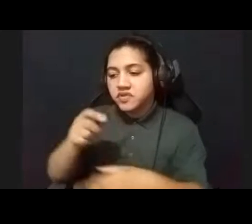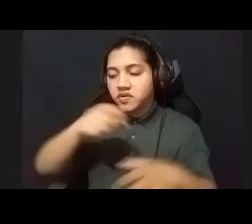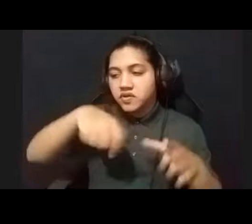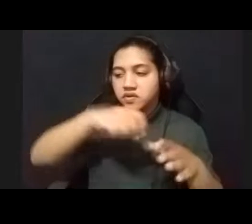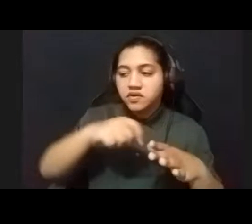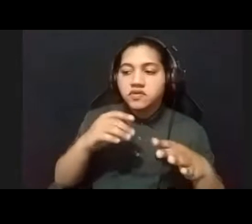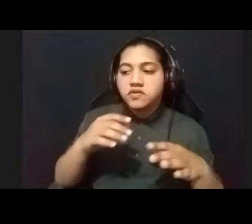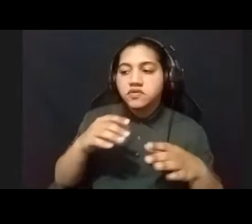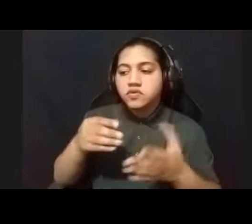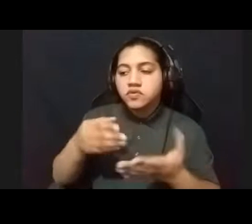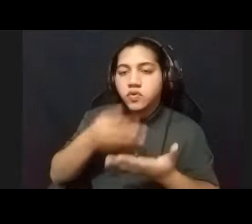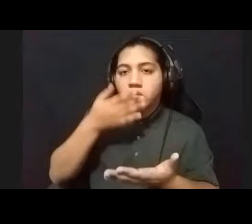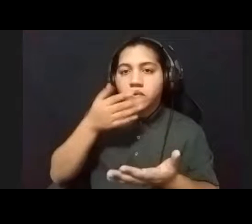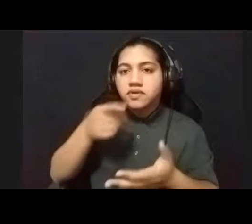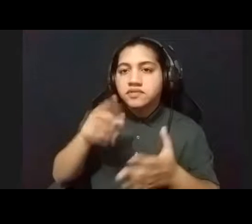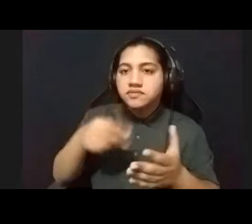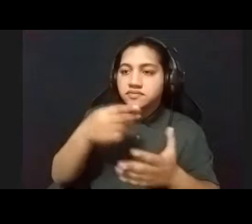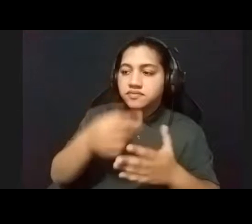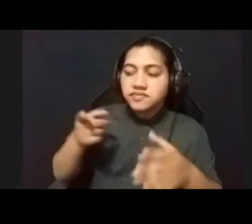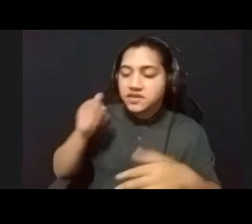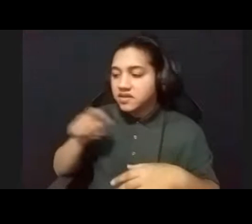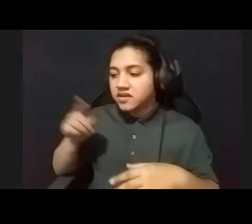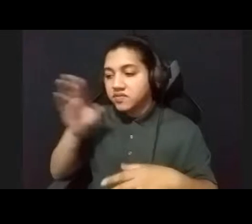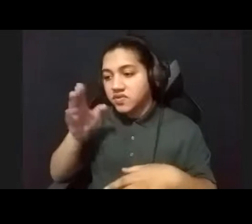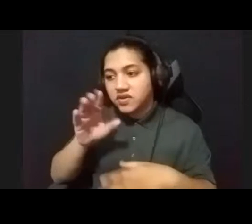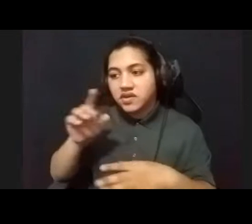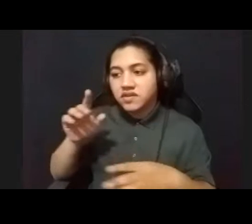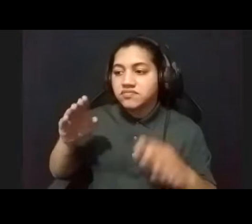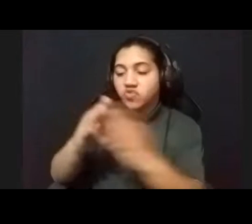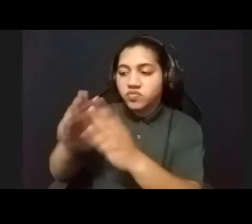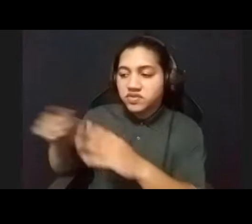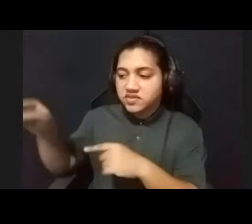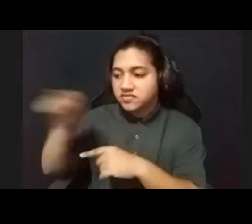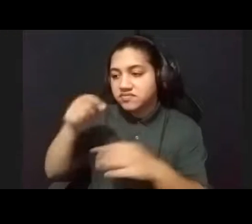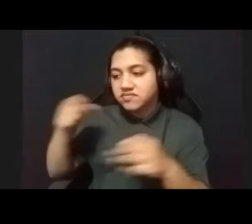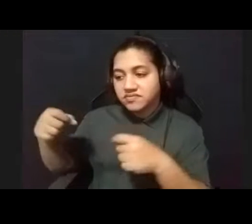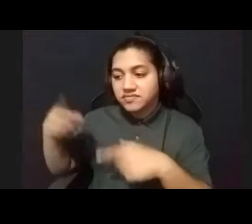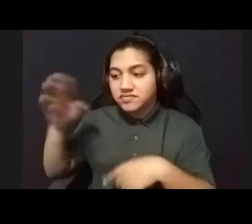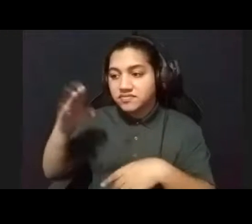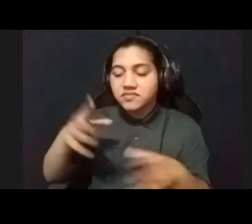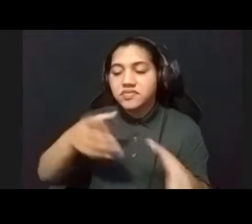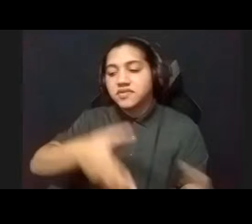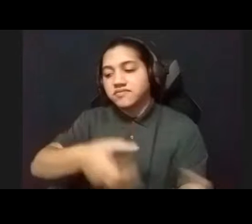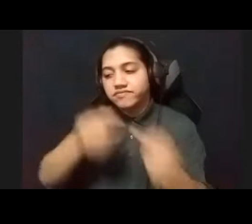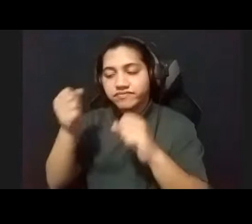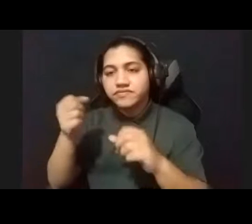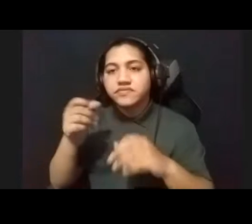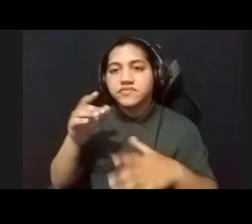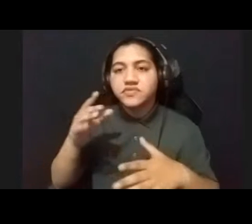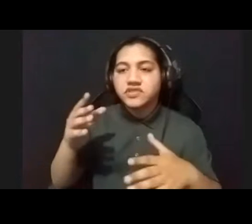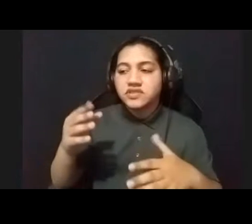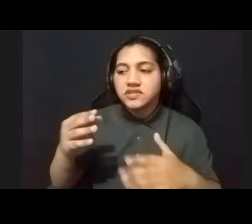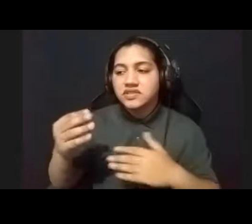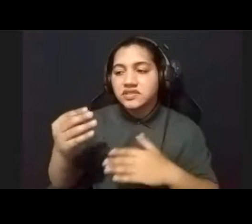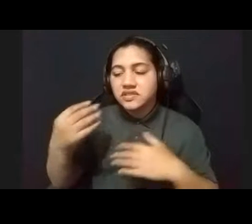el caldero y ella busca a todos los vecinos que pueden sacar a Pérez del caldero todo quemado y chamusqueado